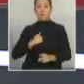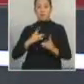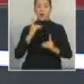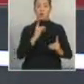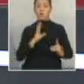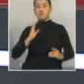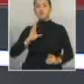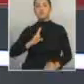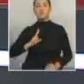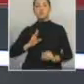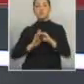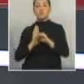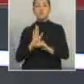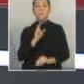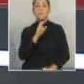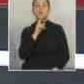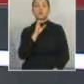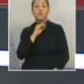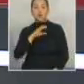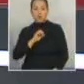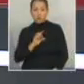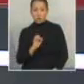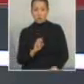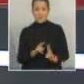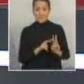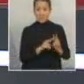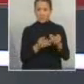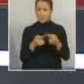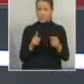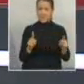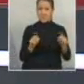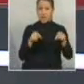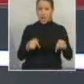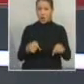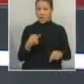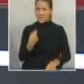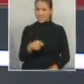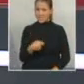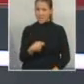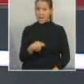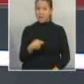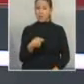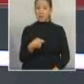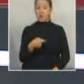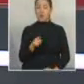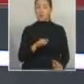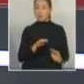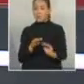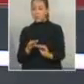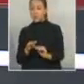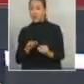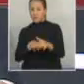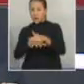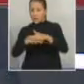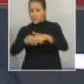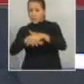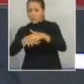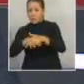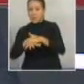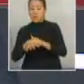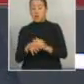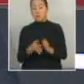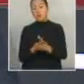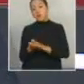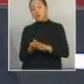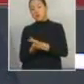nomás lo hicieron como por una deferencia. Pero da la impresión de que ahora en el Senado van a jugar sus cartas y van a tratar de influir. Sí, ellos tienen. Y por